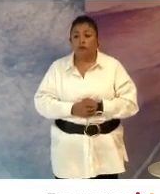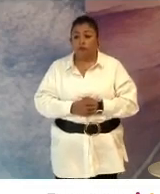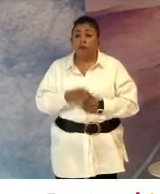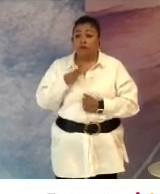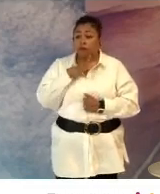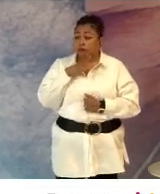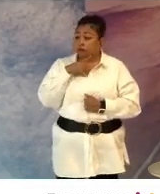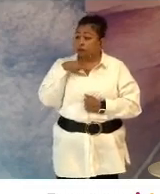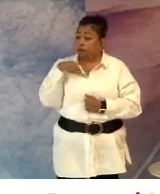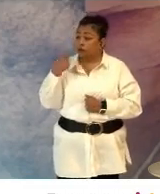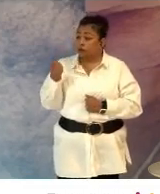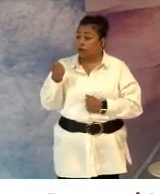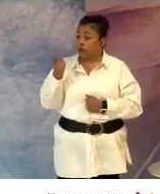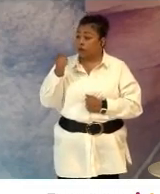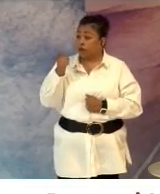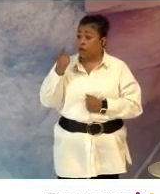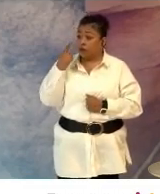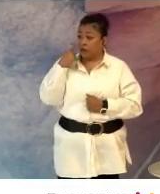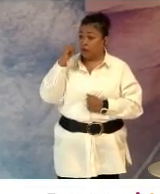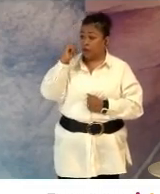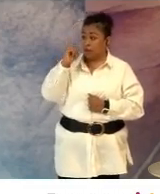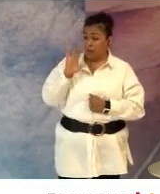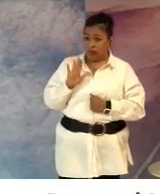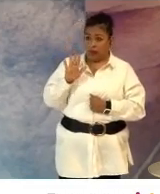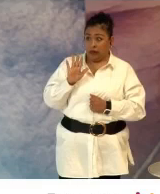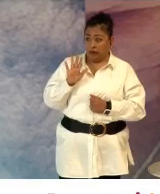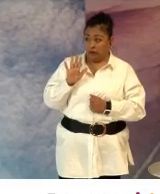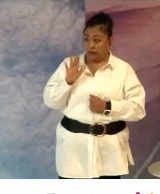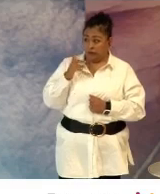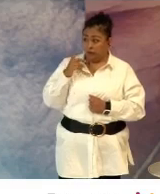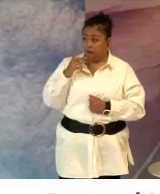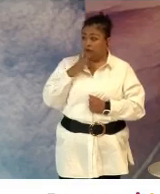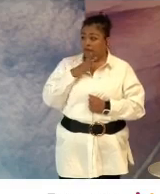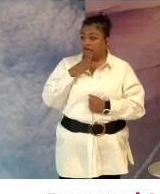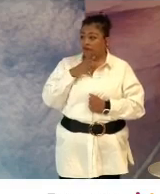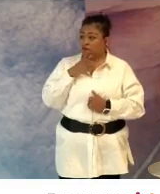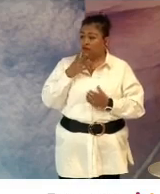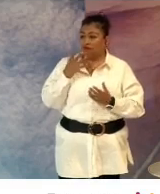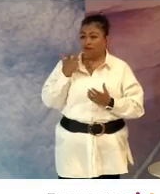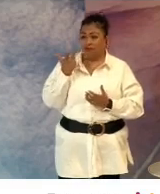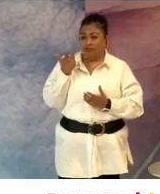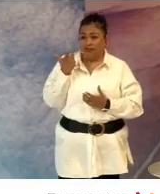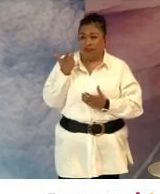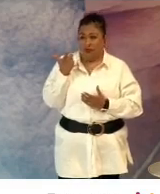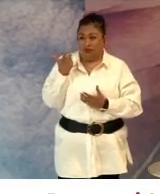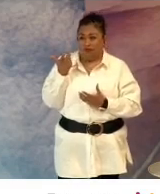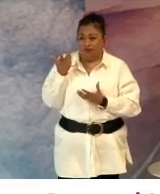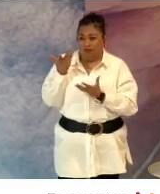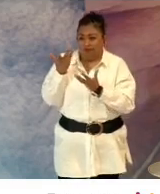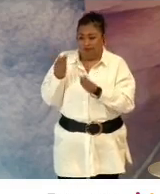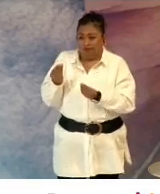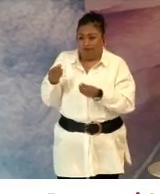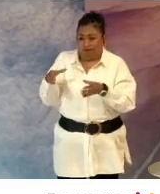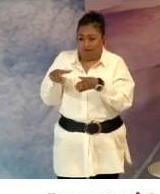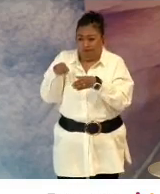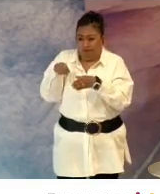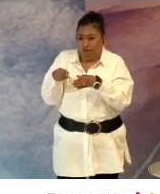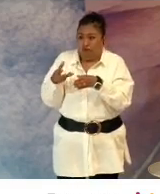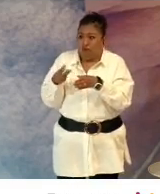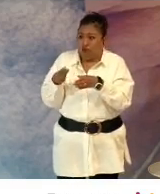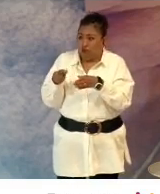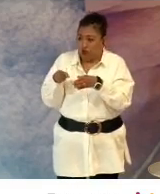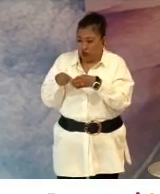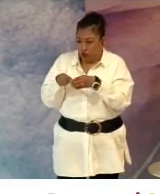tenemos aquí la gran imagen. Tenemos demasiado dinero en un lugar. Aquí están las